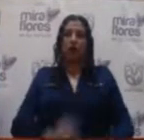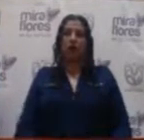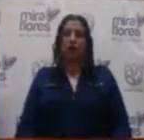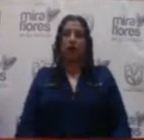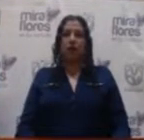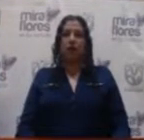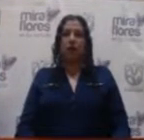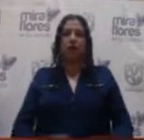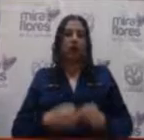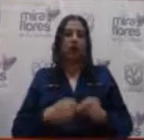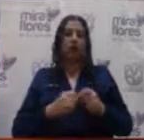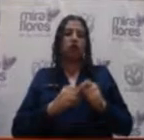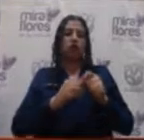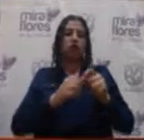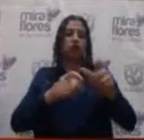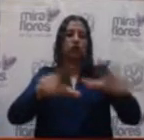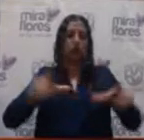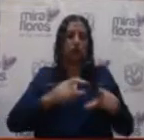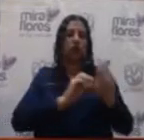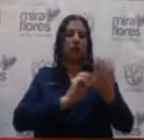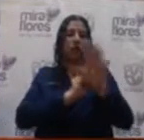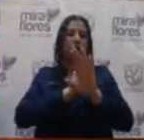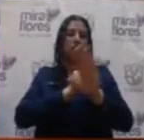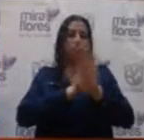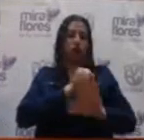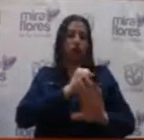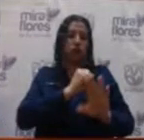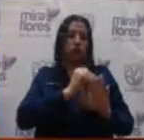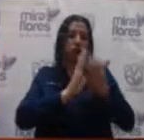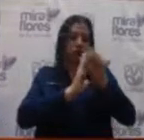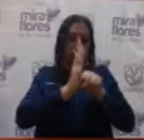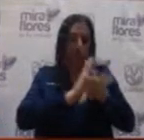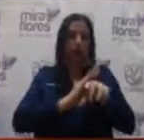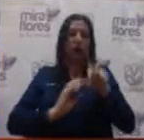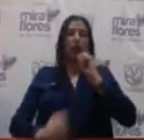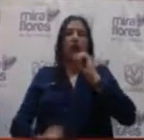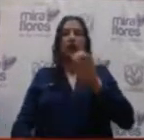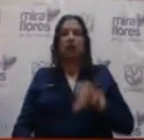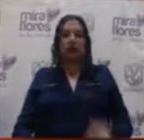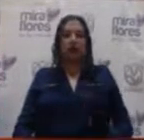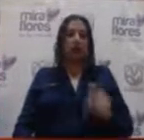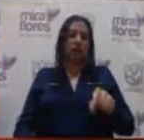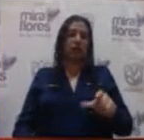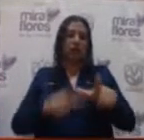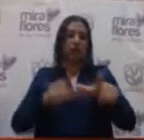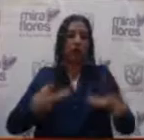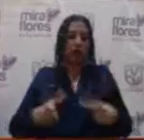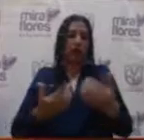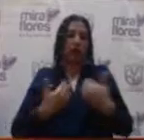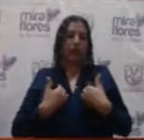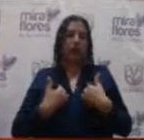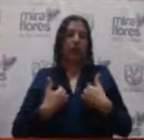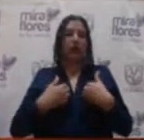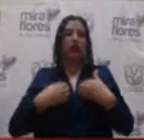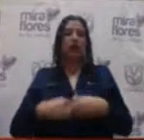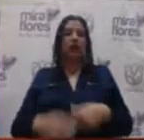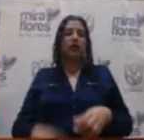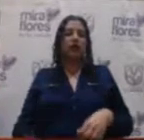deportivas, cines, señala claramente que ese tipo de locales tienen que contar con